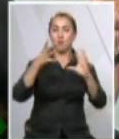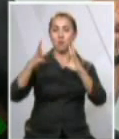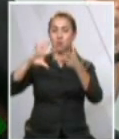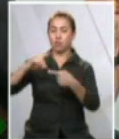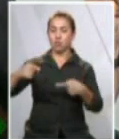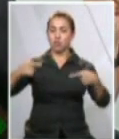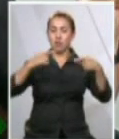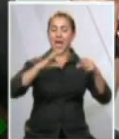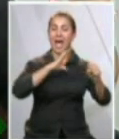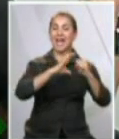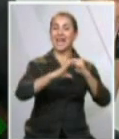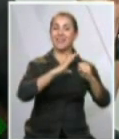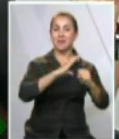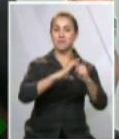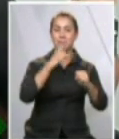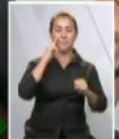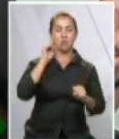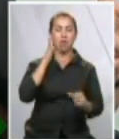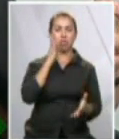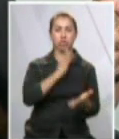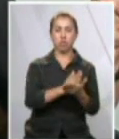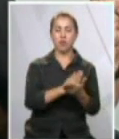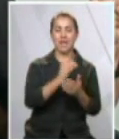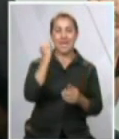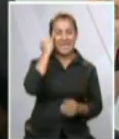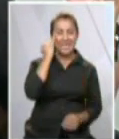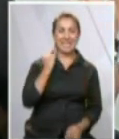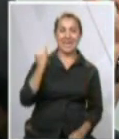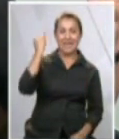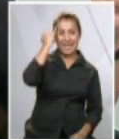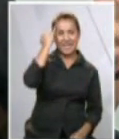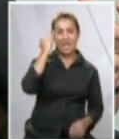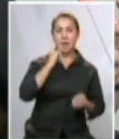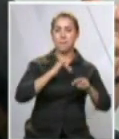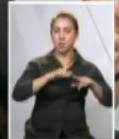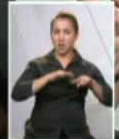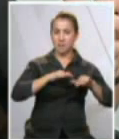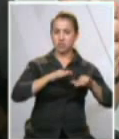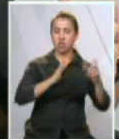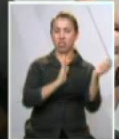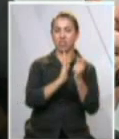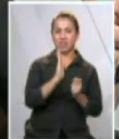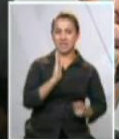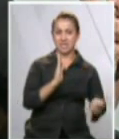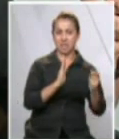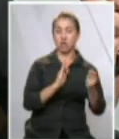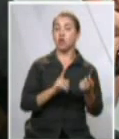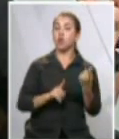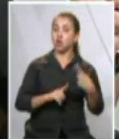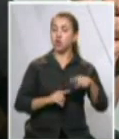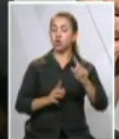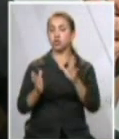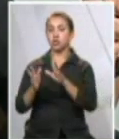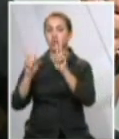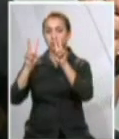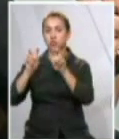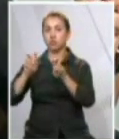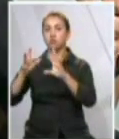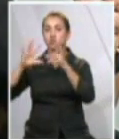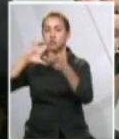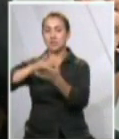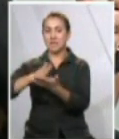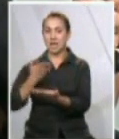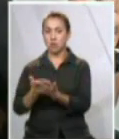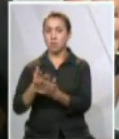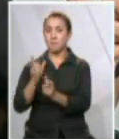academia, pero más dura, ingeniería, programación, diseño, y el mundo de la salud, en el fondo, de las